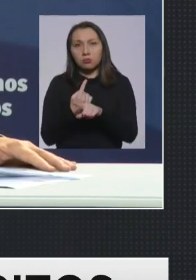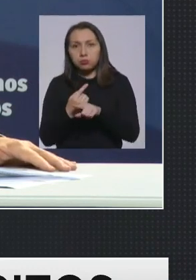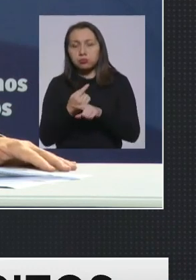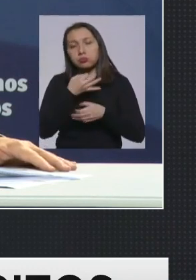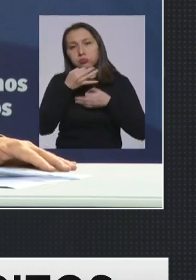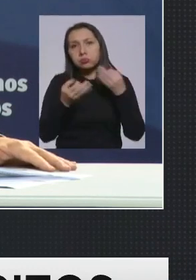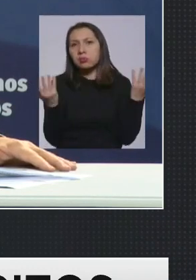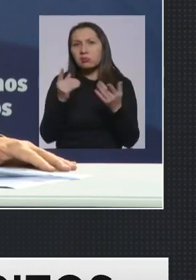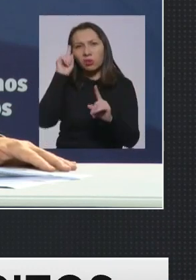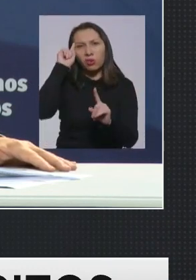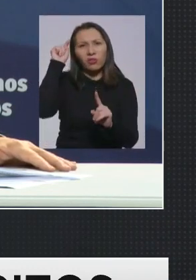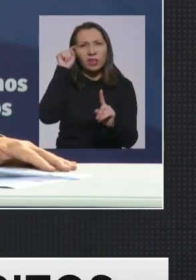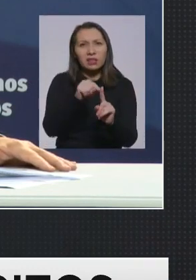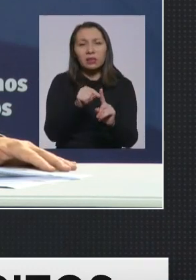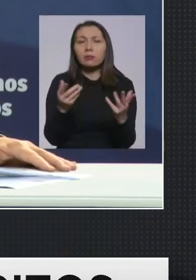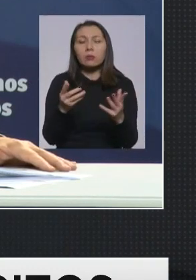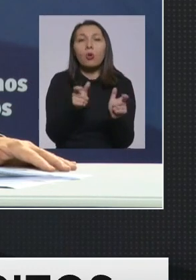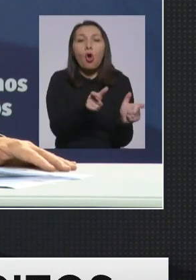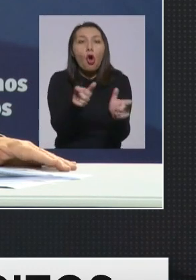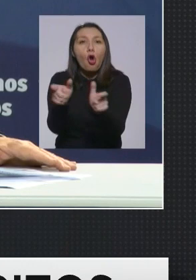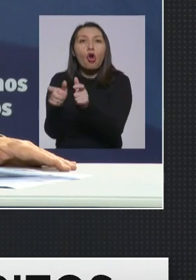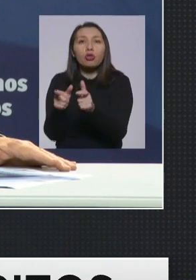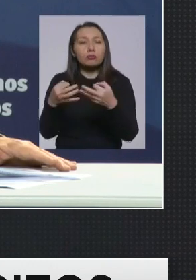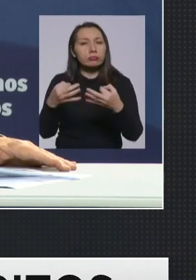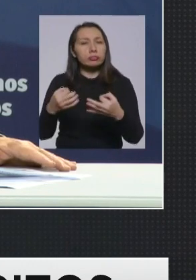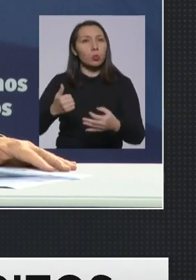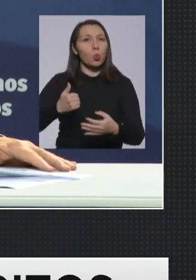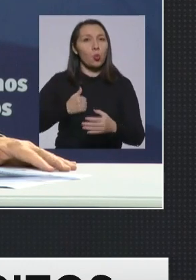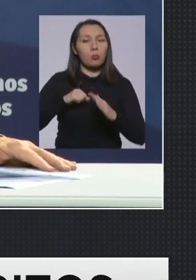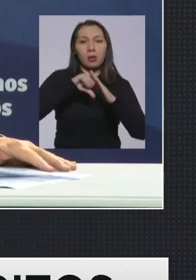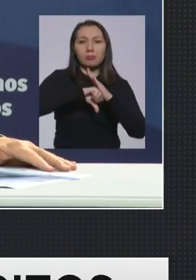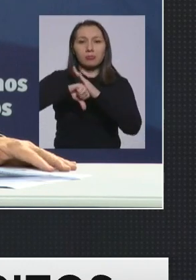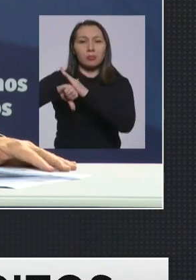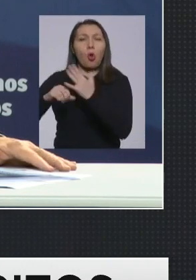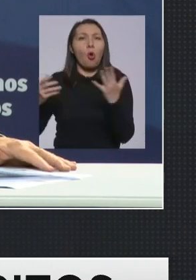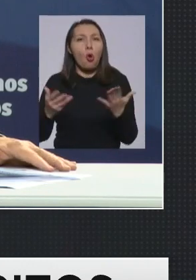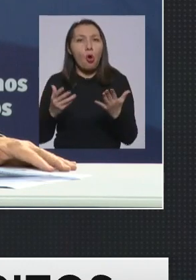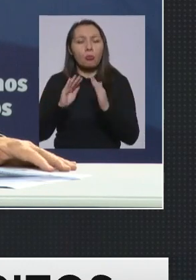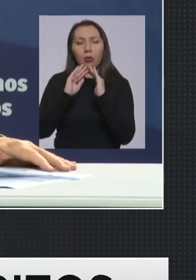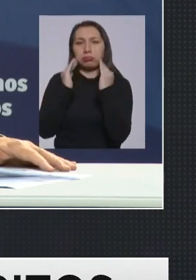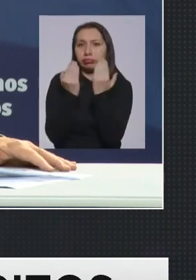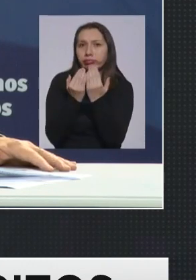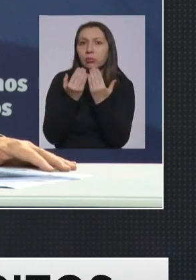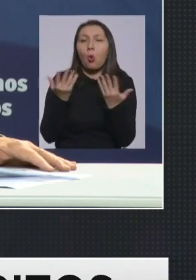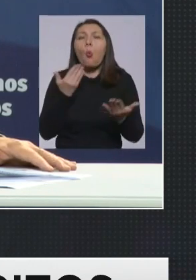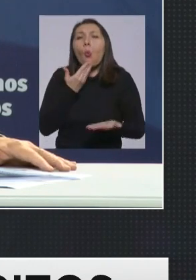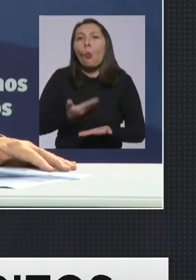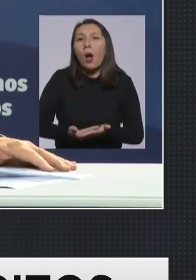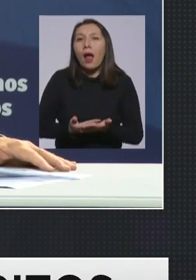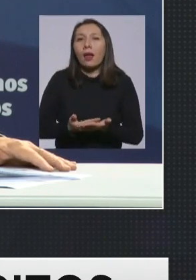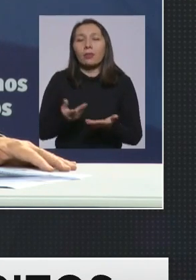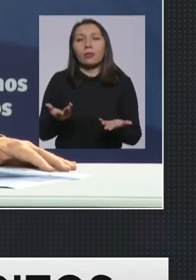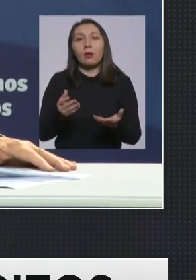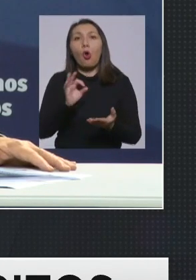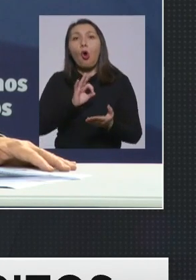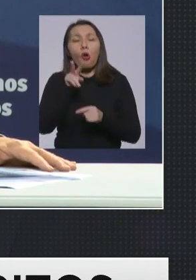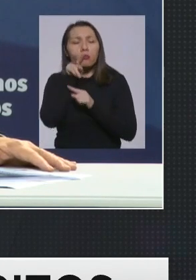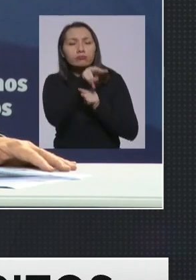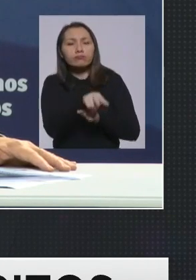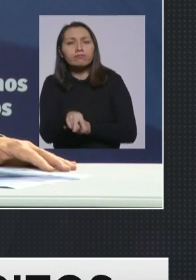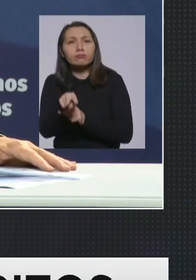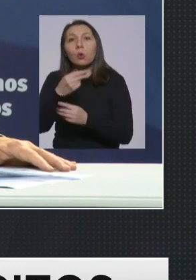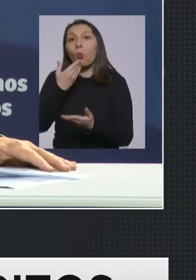es justamente como dice usted es controlar la efectividad de las cuarentenas o controlar en qué momento o vigilar